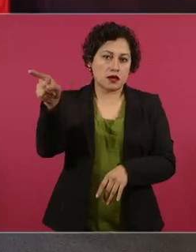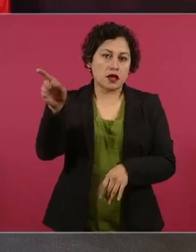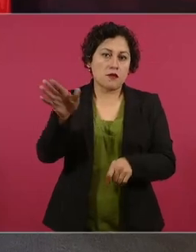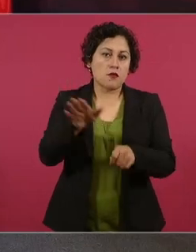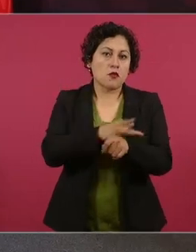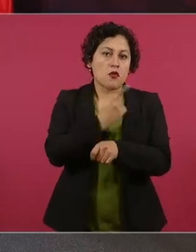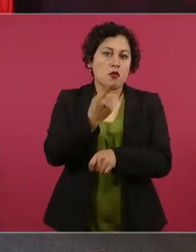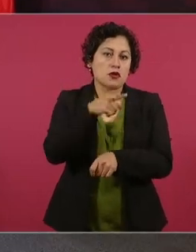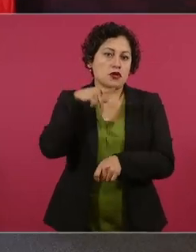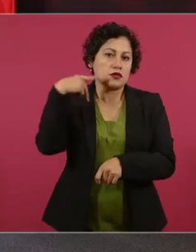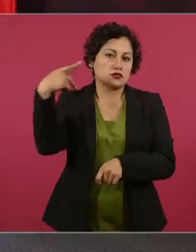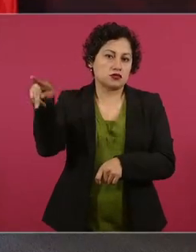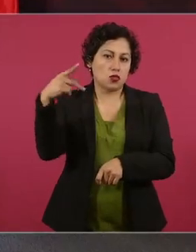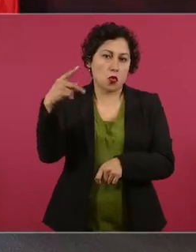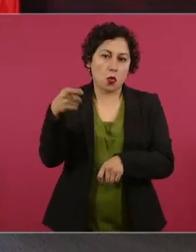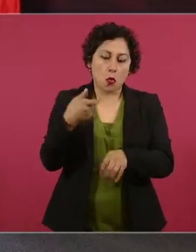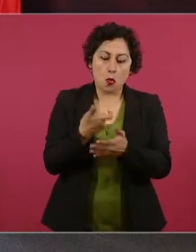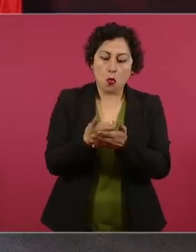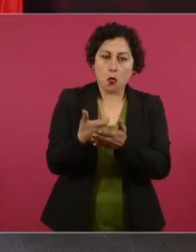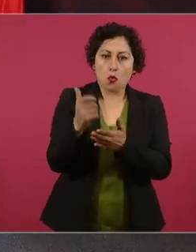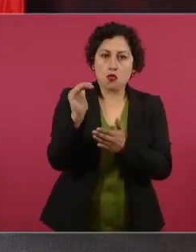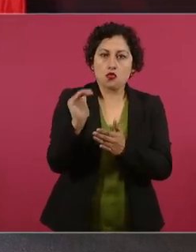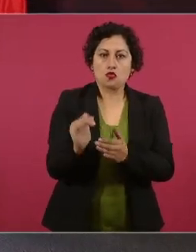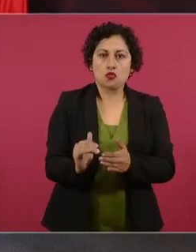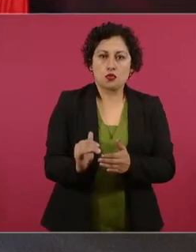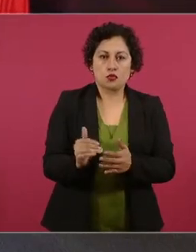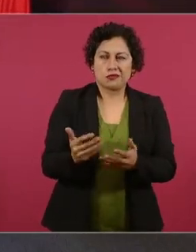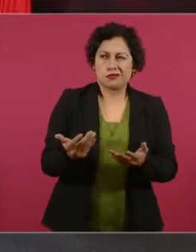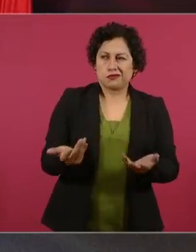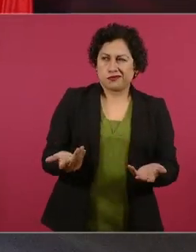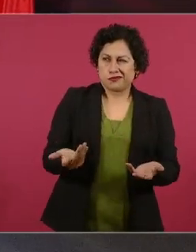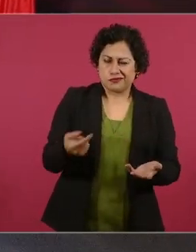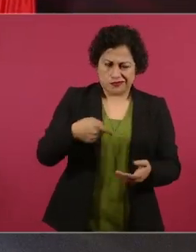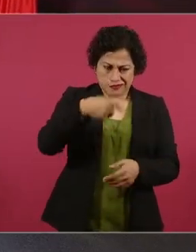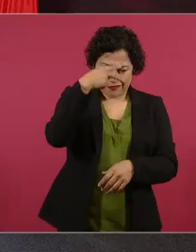cuando los nuestros se cayeron.